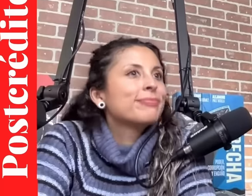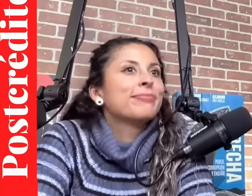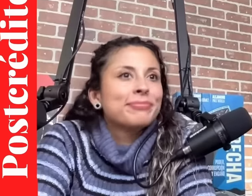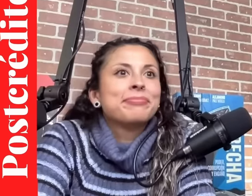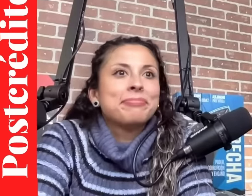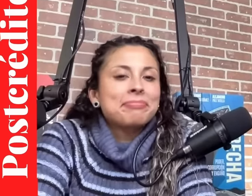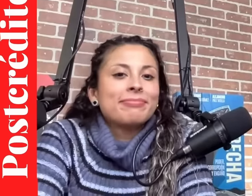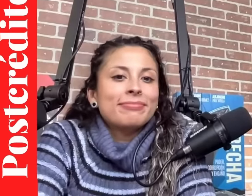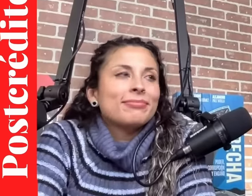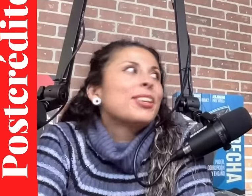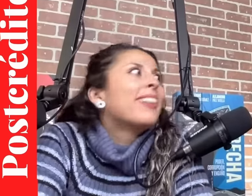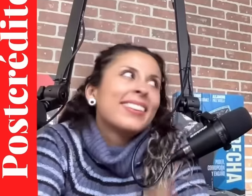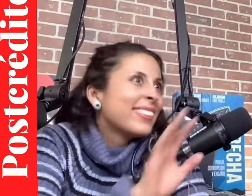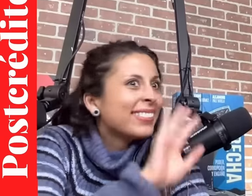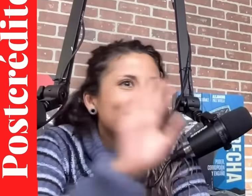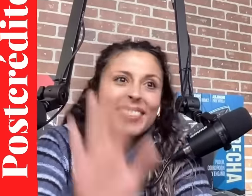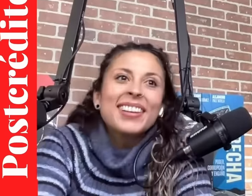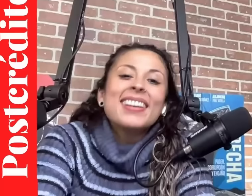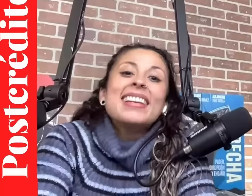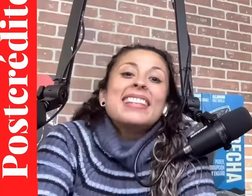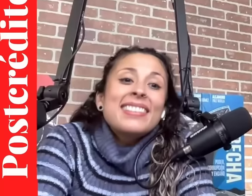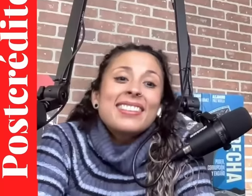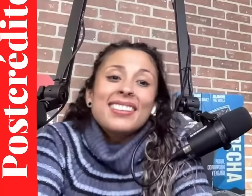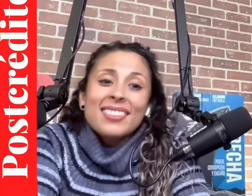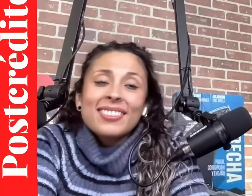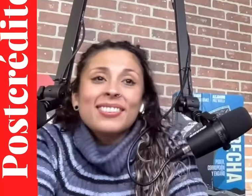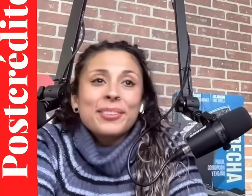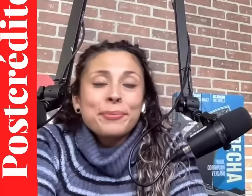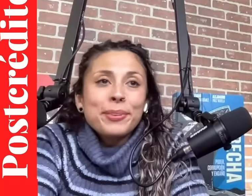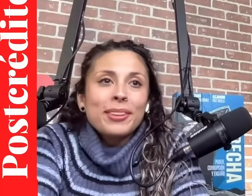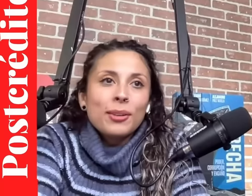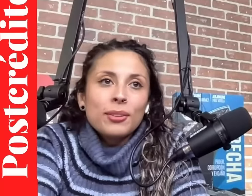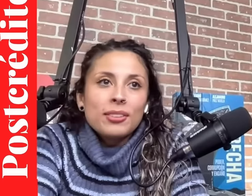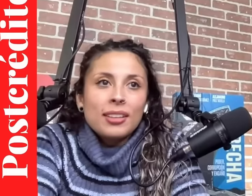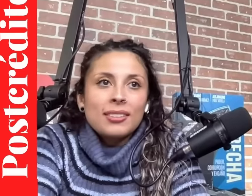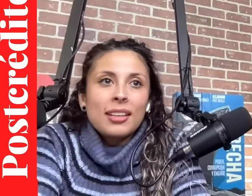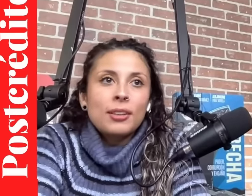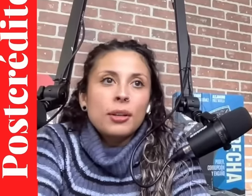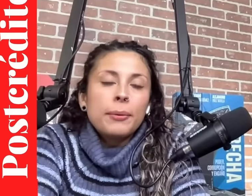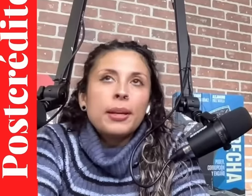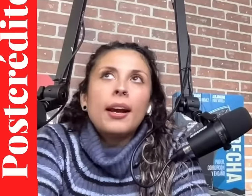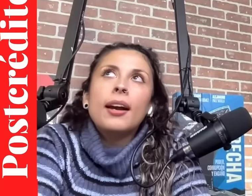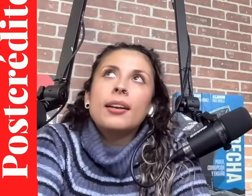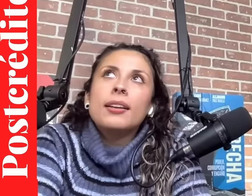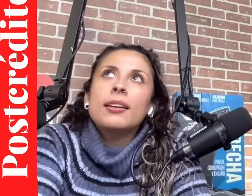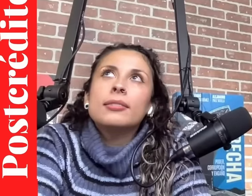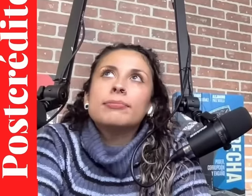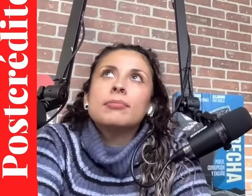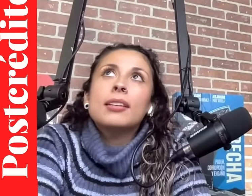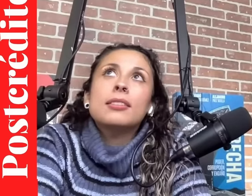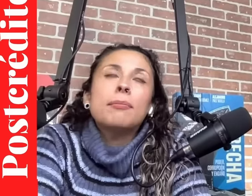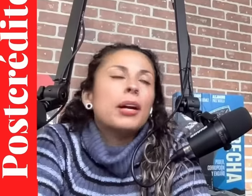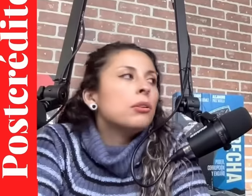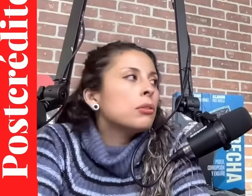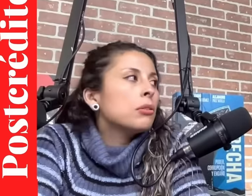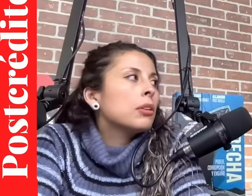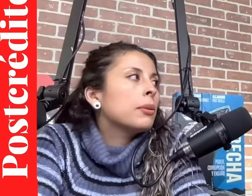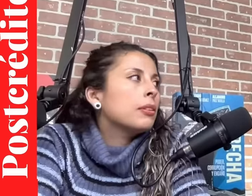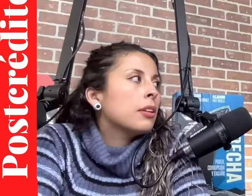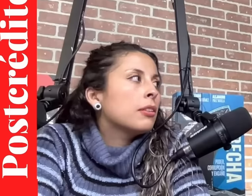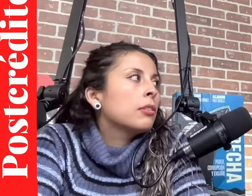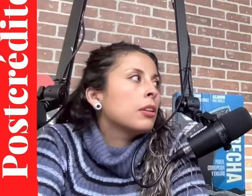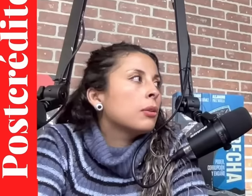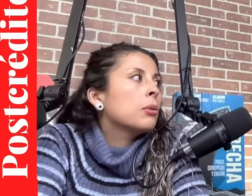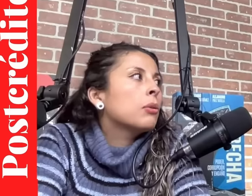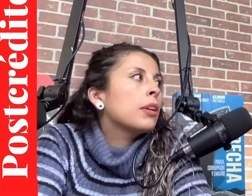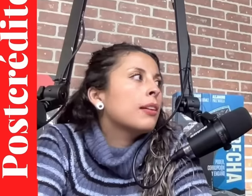hiciste un buen resumen de todo lo que ha salido y sigue surgiendo Sí hay un buen de cosas y todavía eh hasta mayo yo